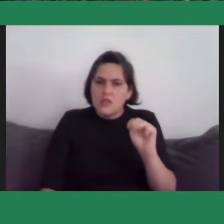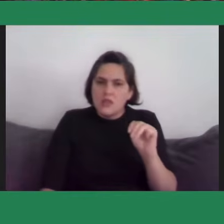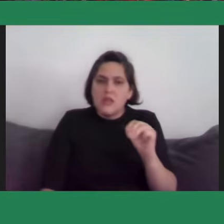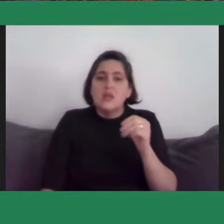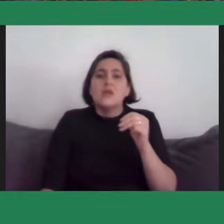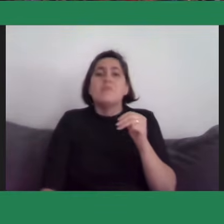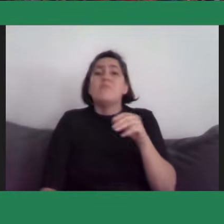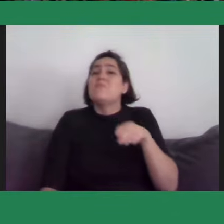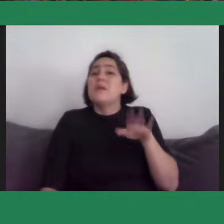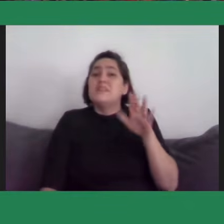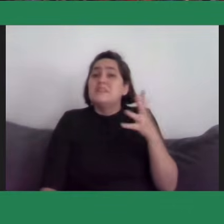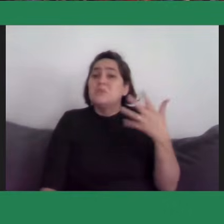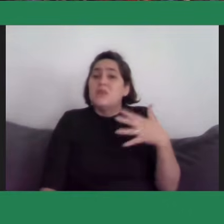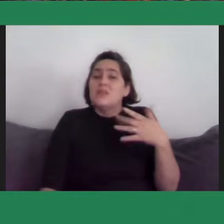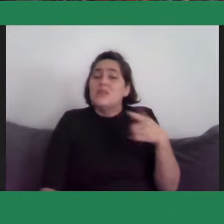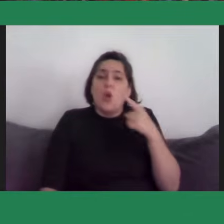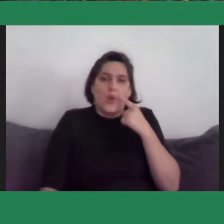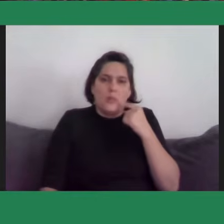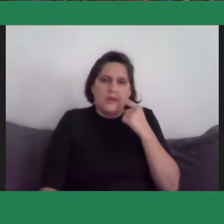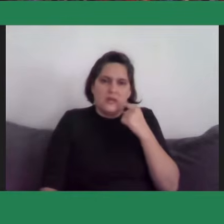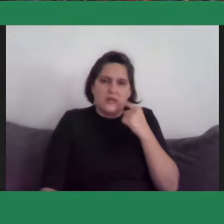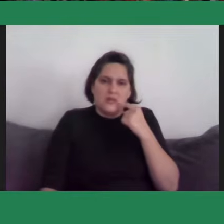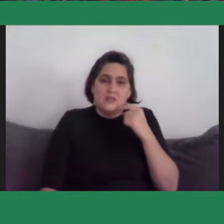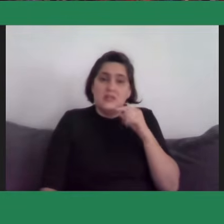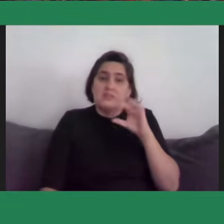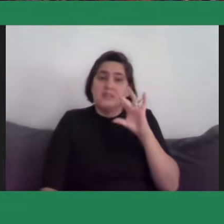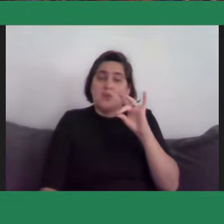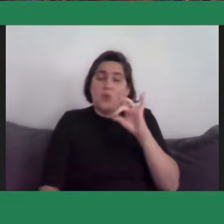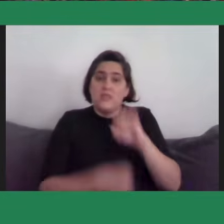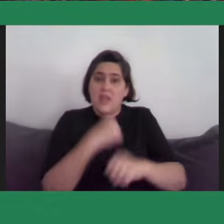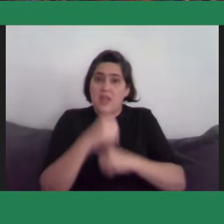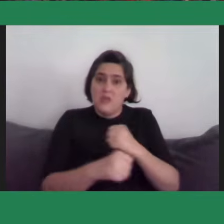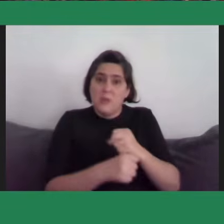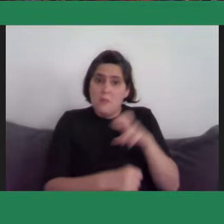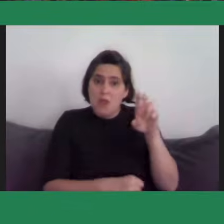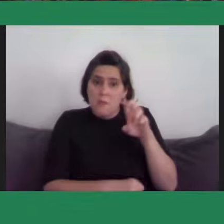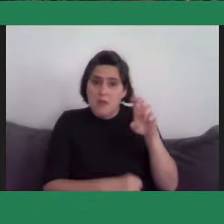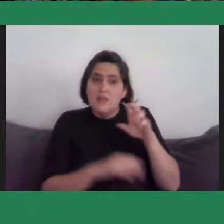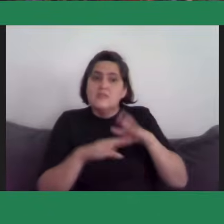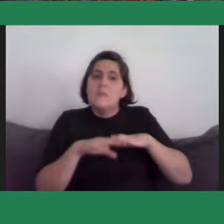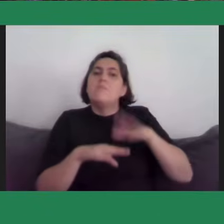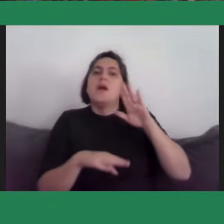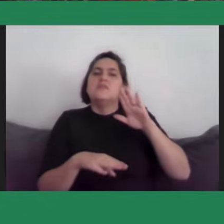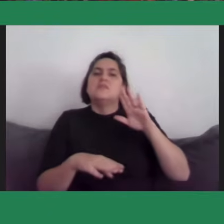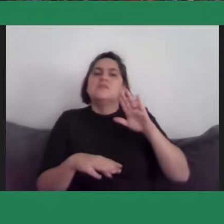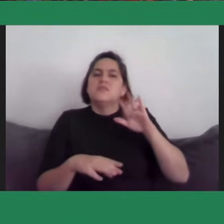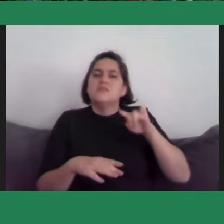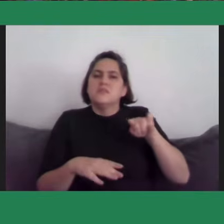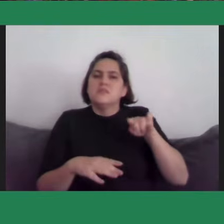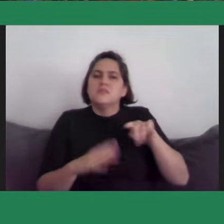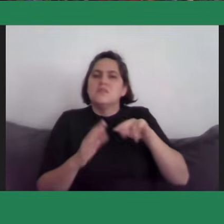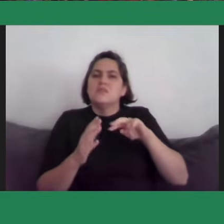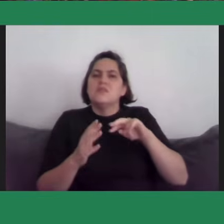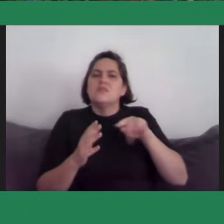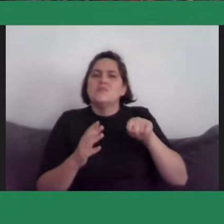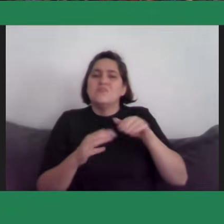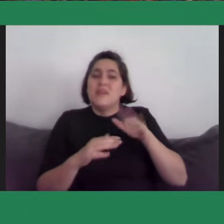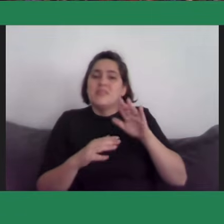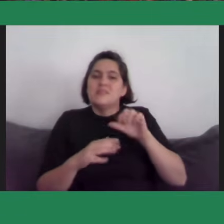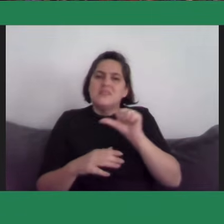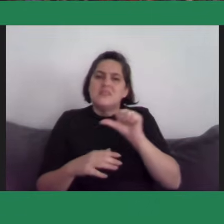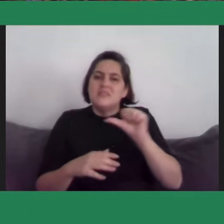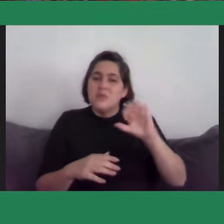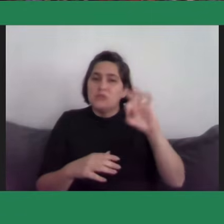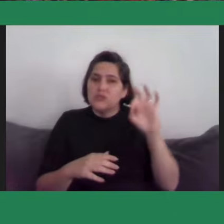padre. Los hombres mayores de 50 años tienen un 66% más de probabilidades de tener un hijo autista que un hombre,